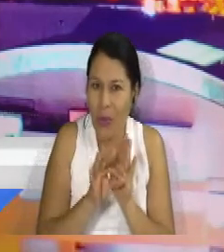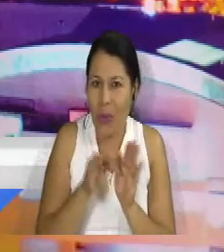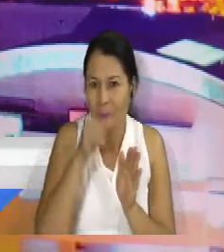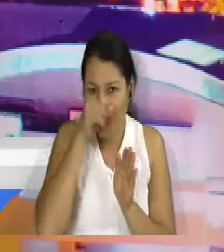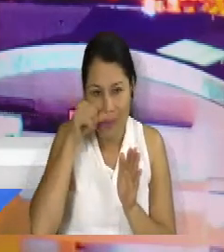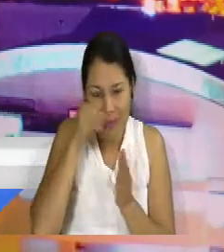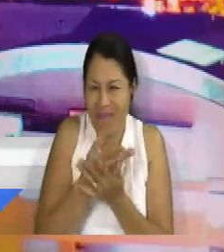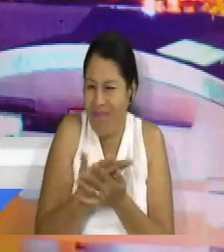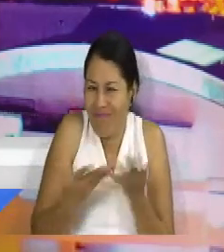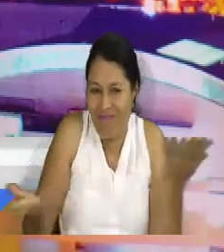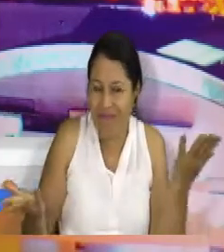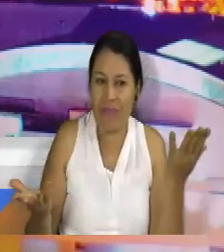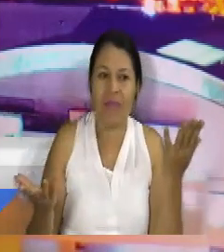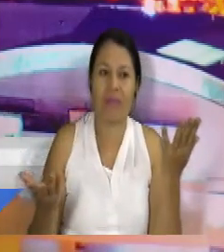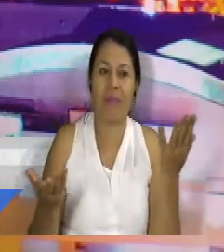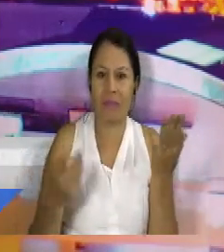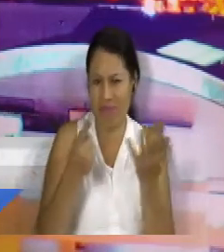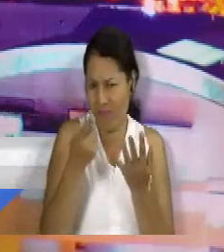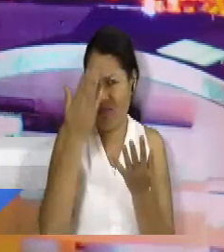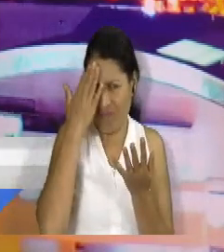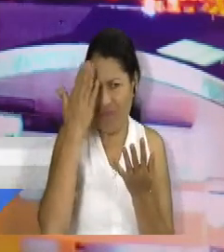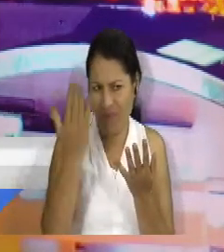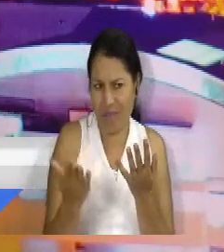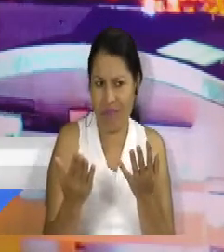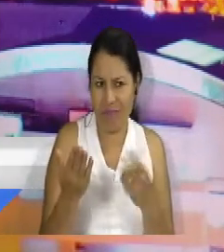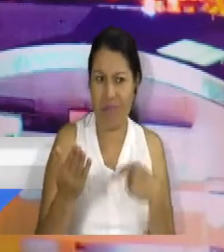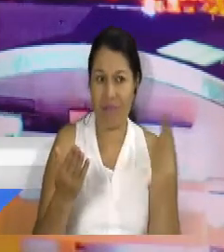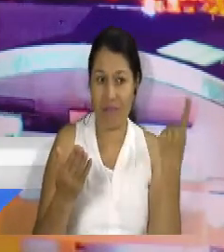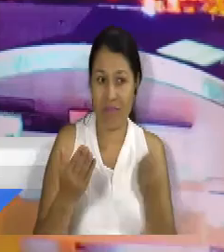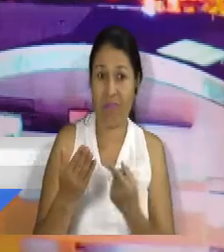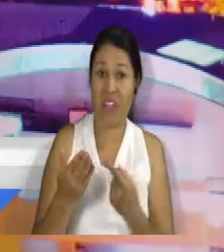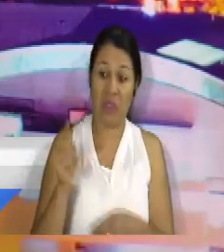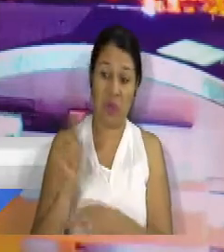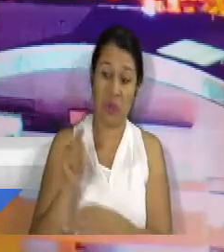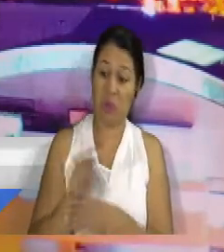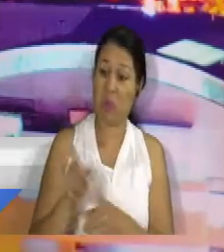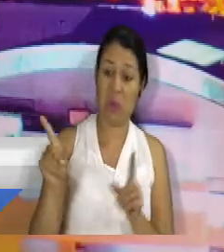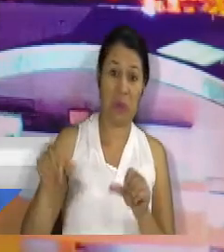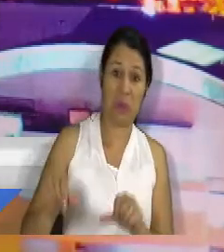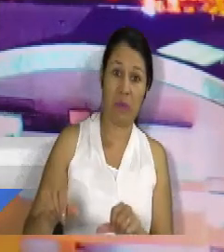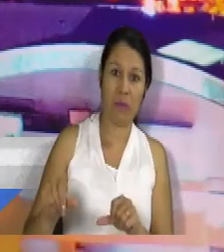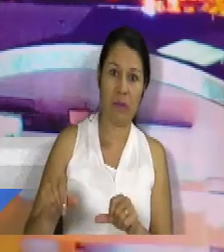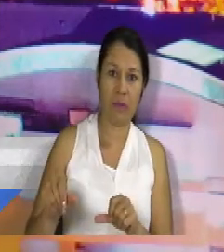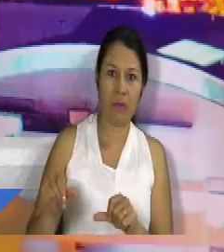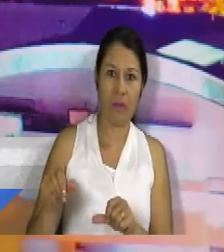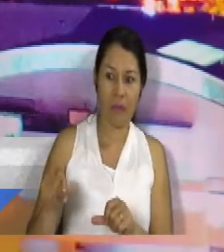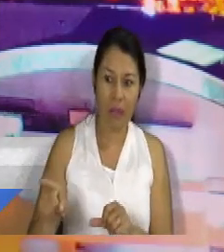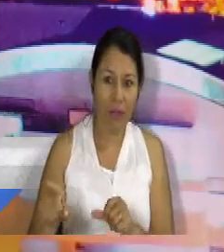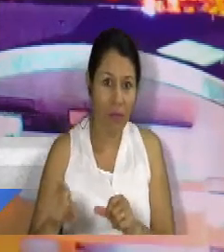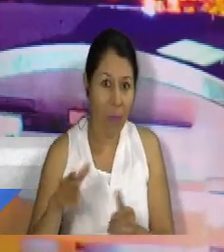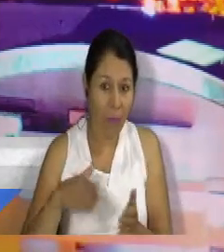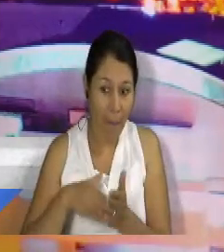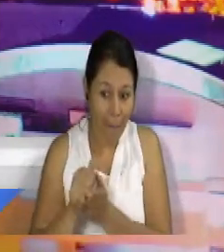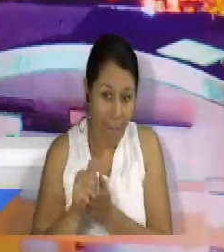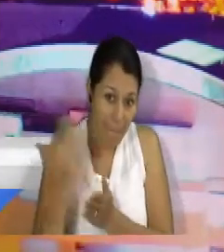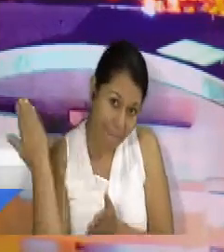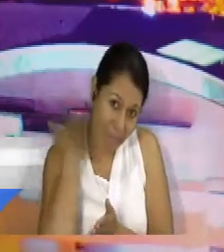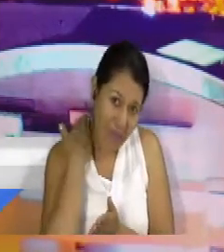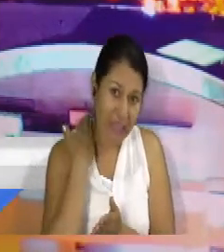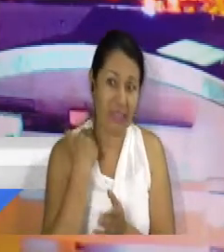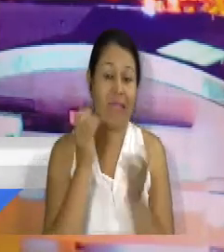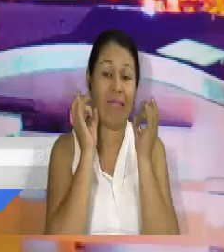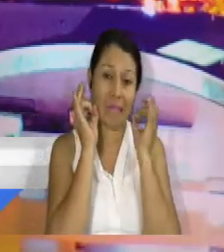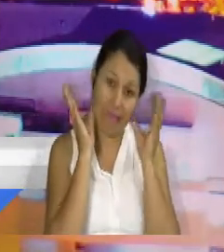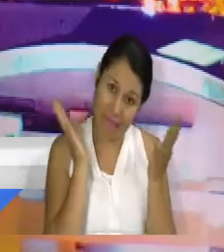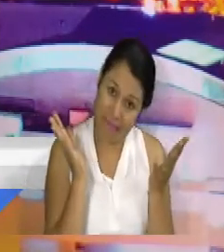eso uno a veces critica, pero cuando la persona está allá, realmente, y cuando está en ese flagelo, es lo cruel. Entonces llegan